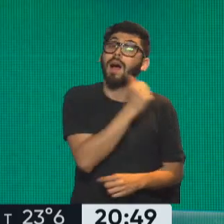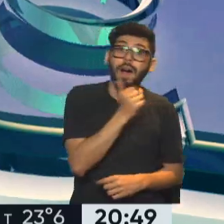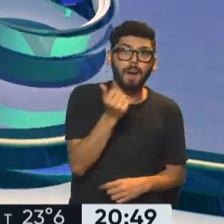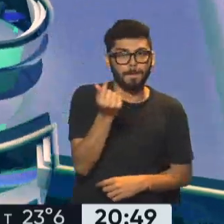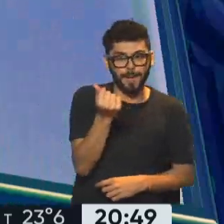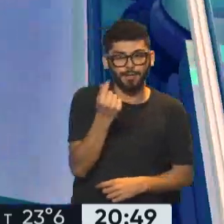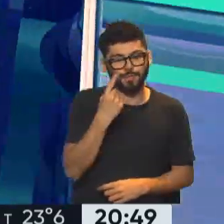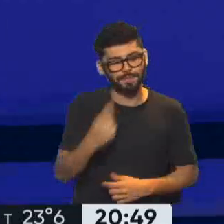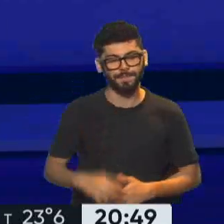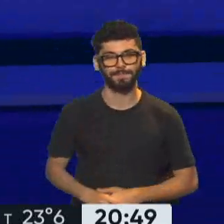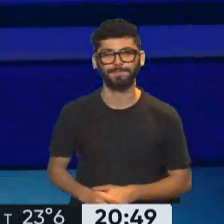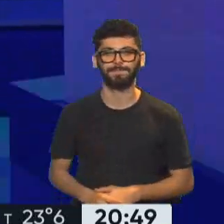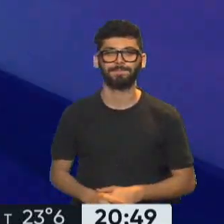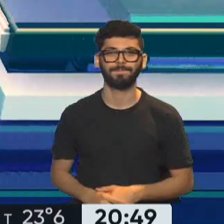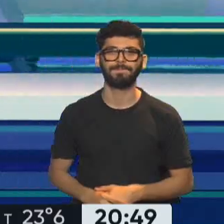medicamentos.